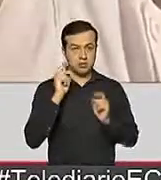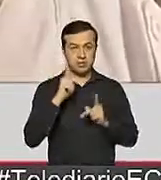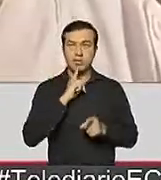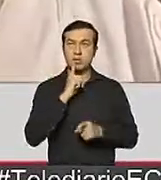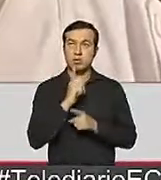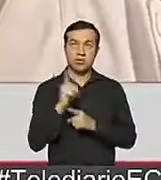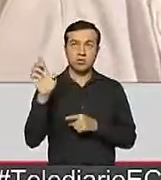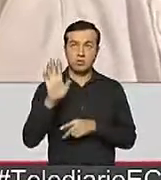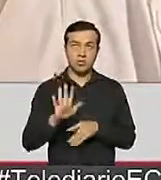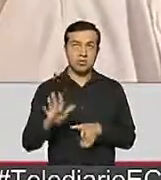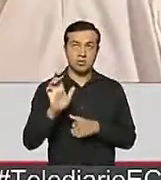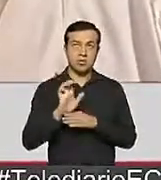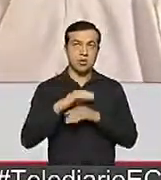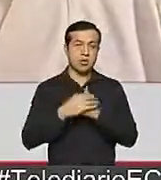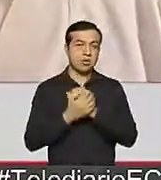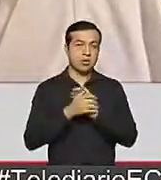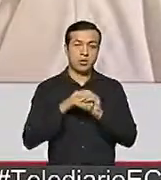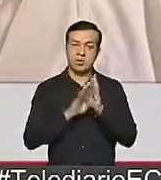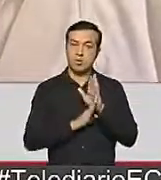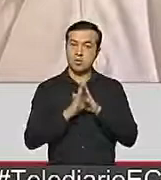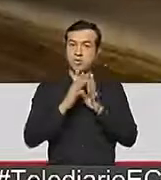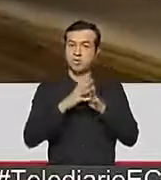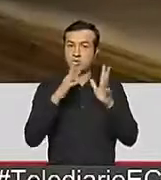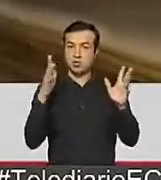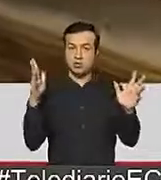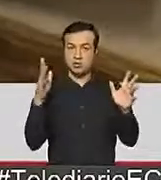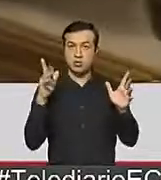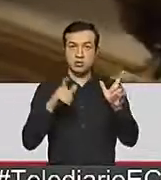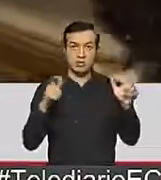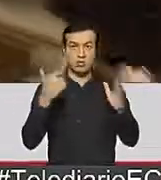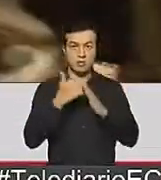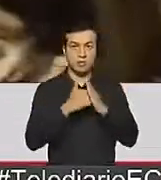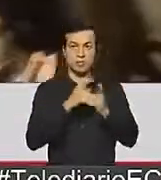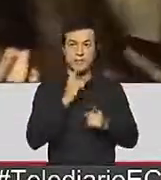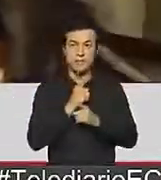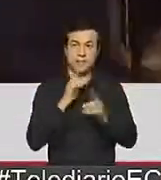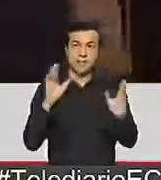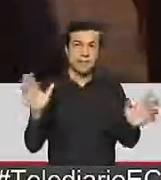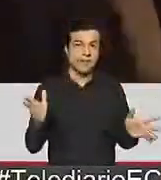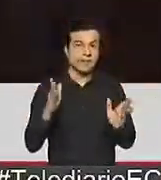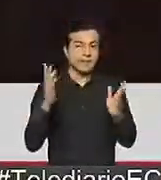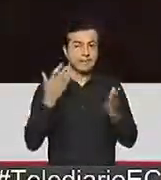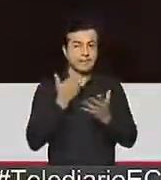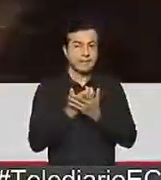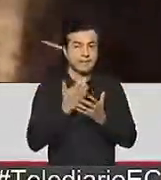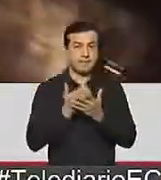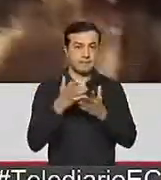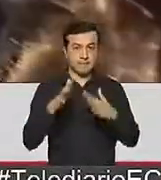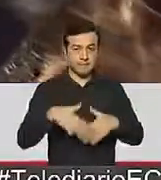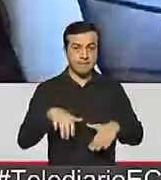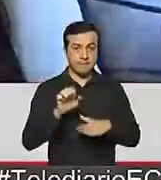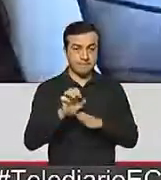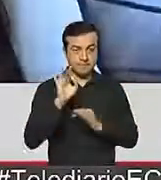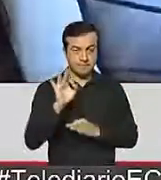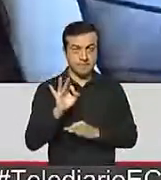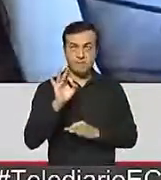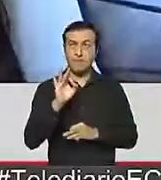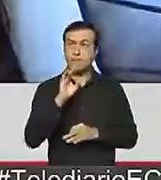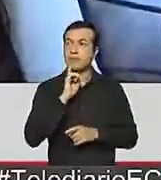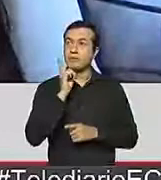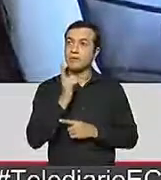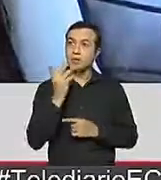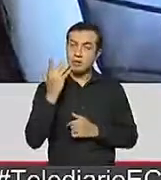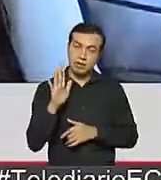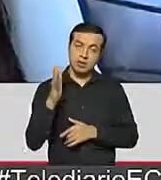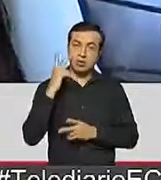para que el país aproveche la potencialidad de los artesanos para fortalecer la economía del país. Así como